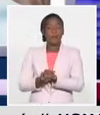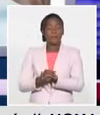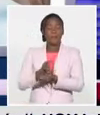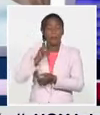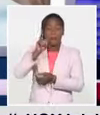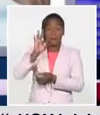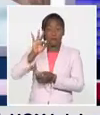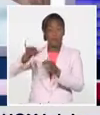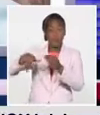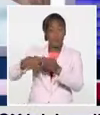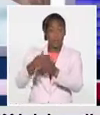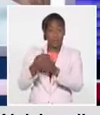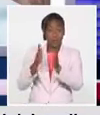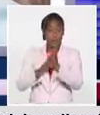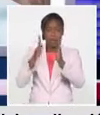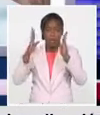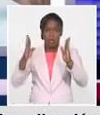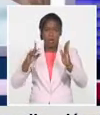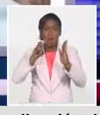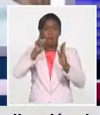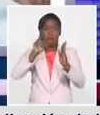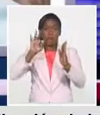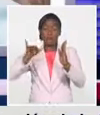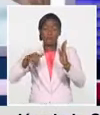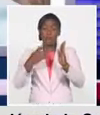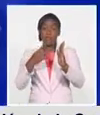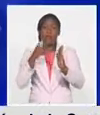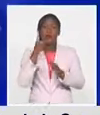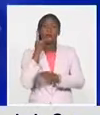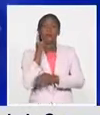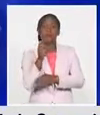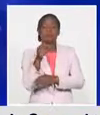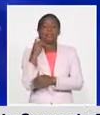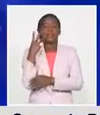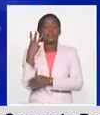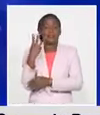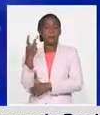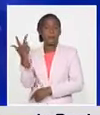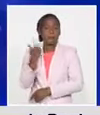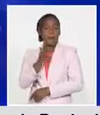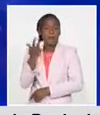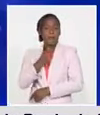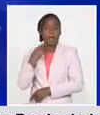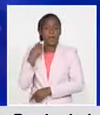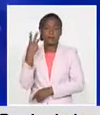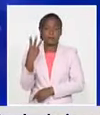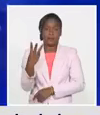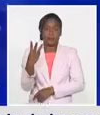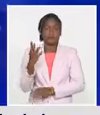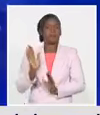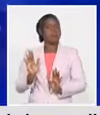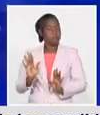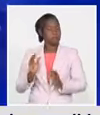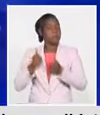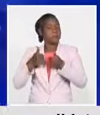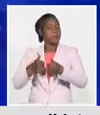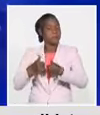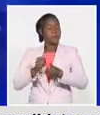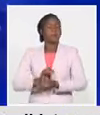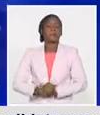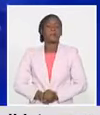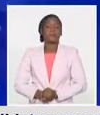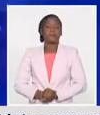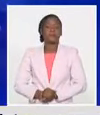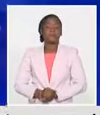del candidato vacunal. Ahora bien, este estudio de intervención que